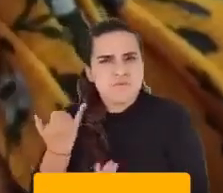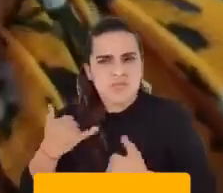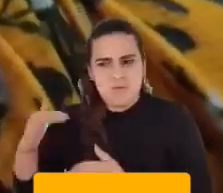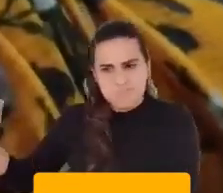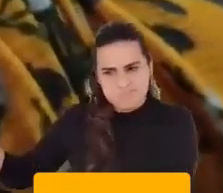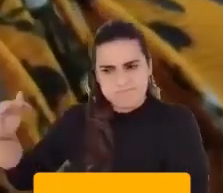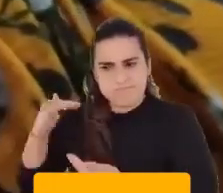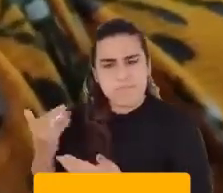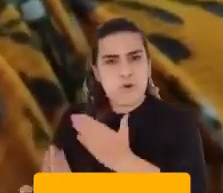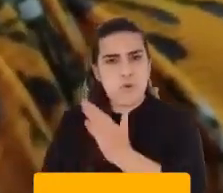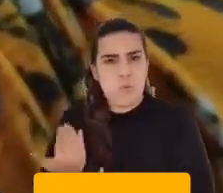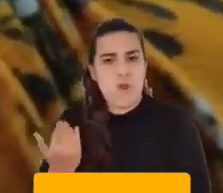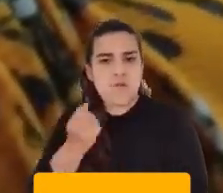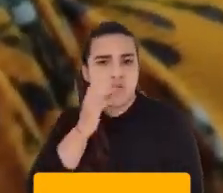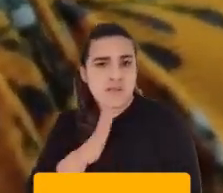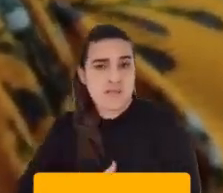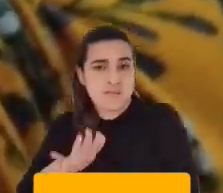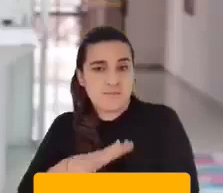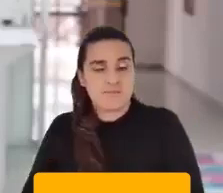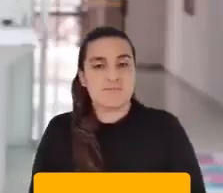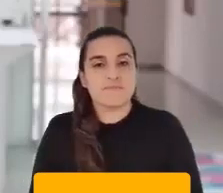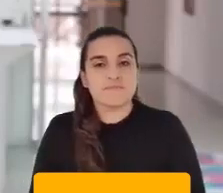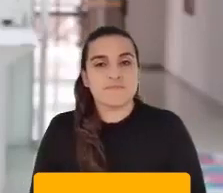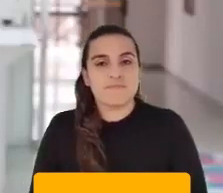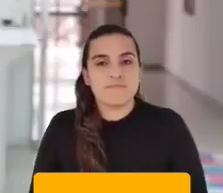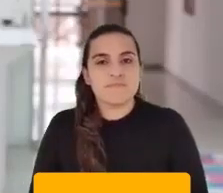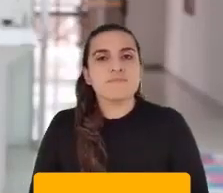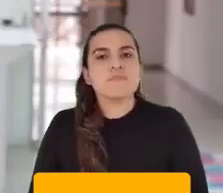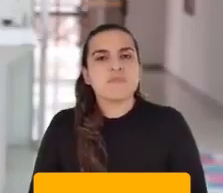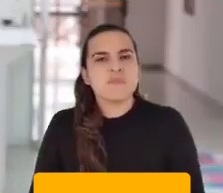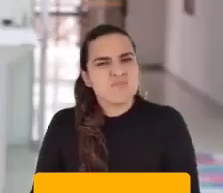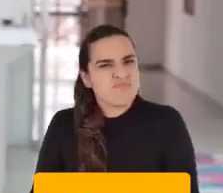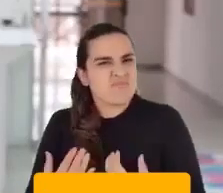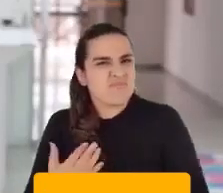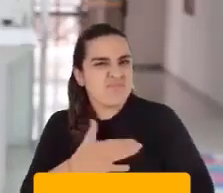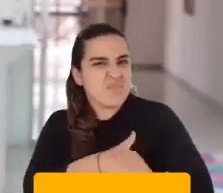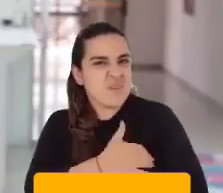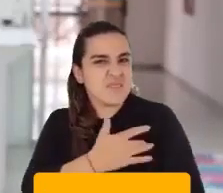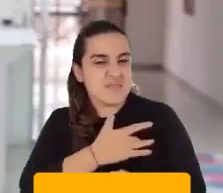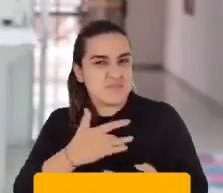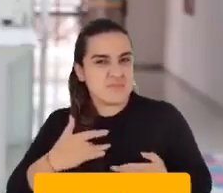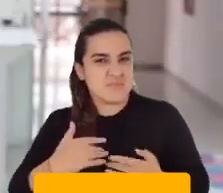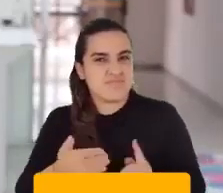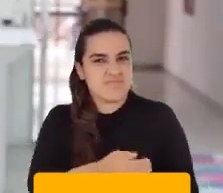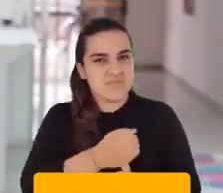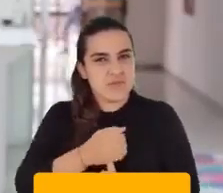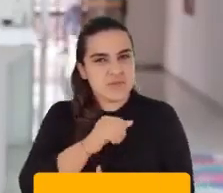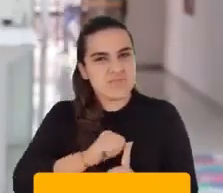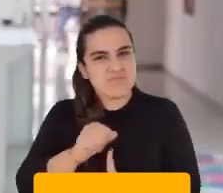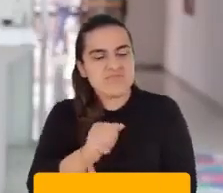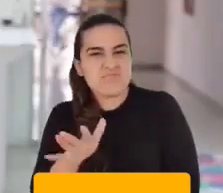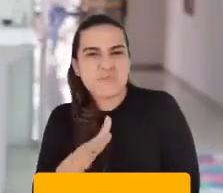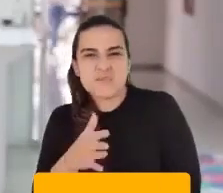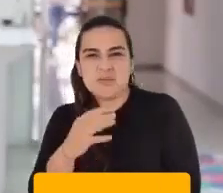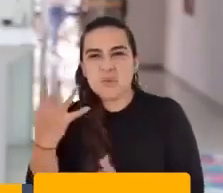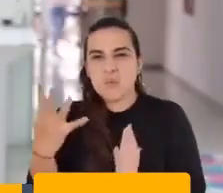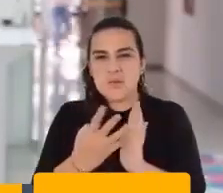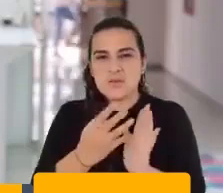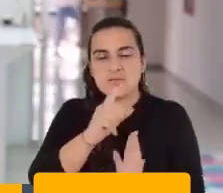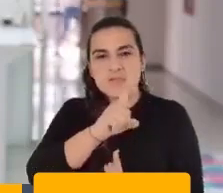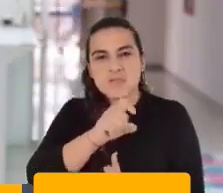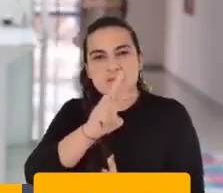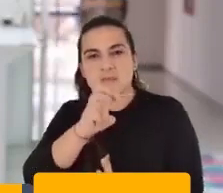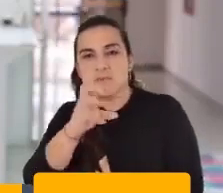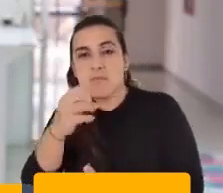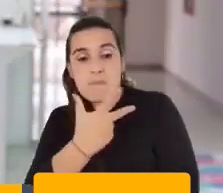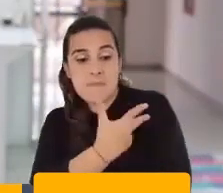horas, un nuevo lote de vacunas llegó al departamento. Han llegado procedente del Ministerio de Salud y Protección Social aproximadamente